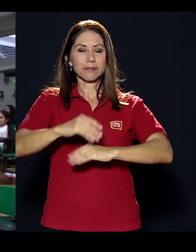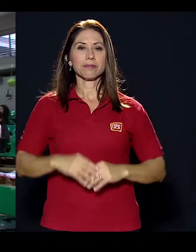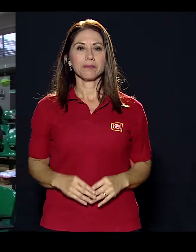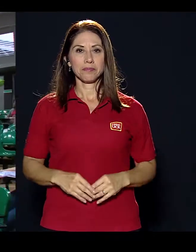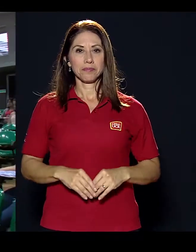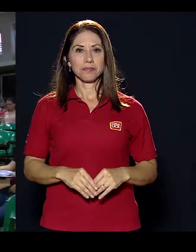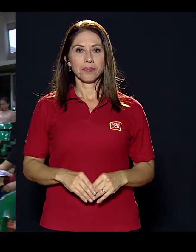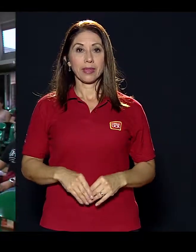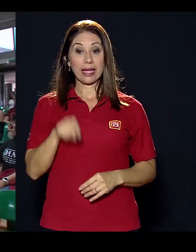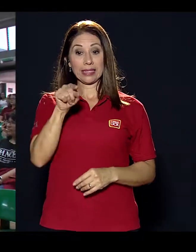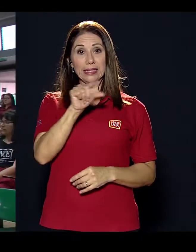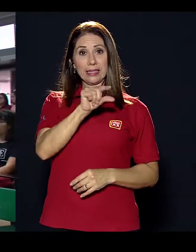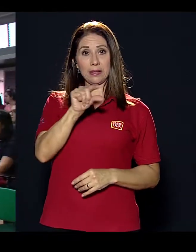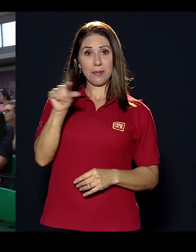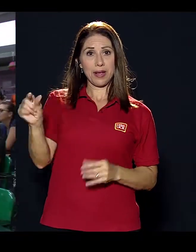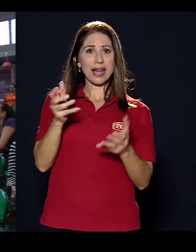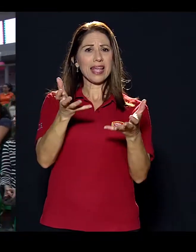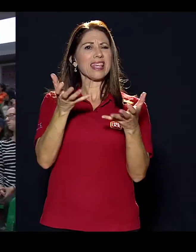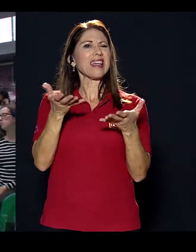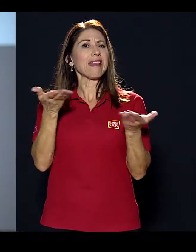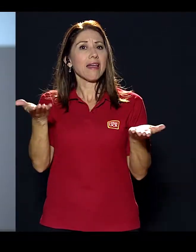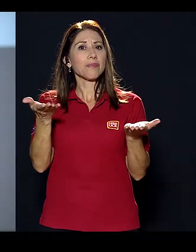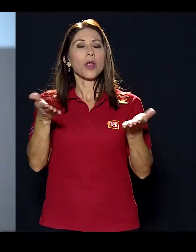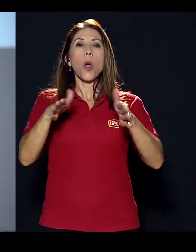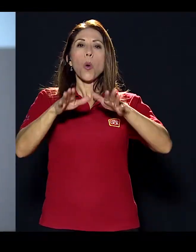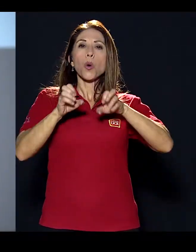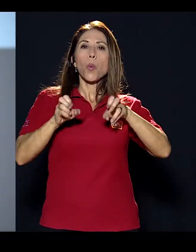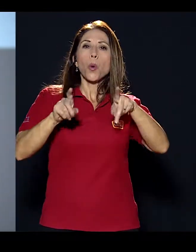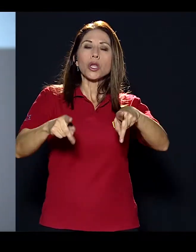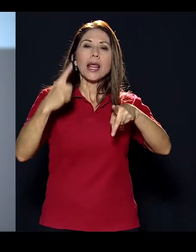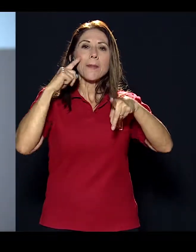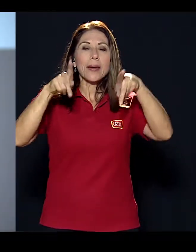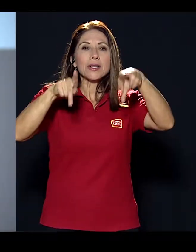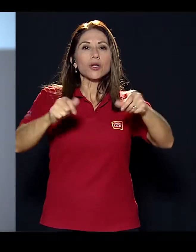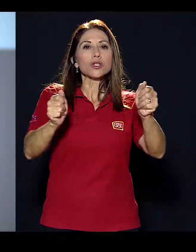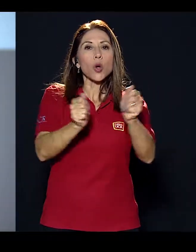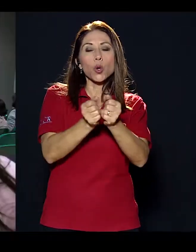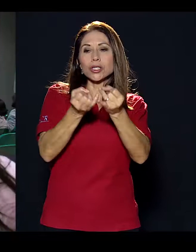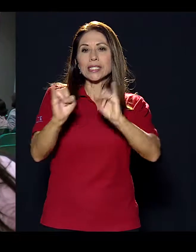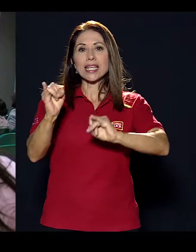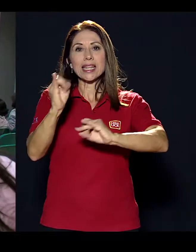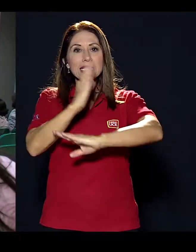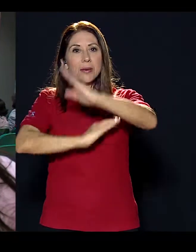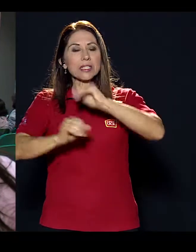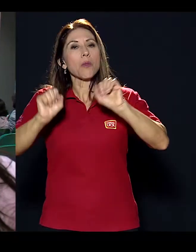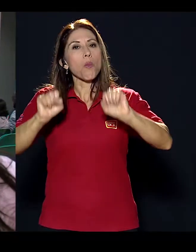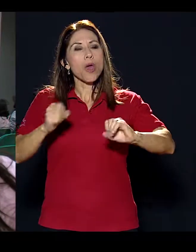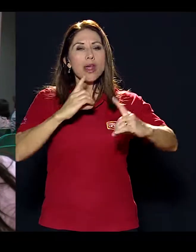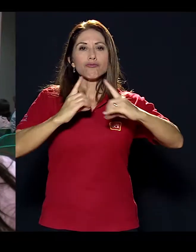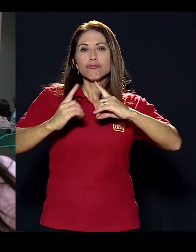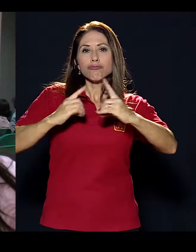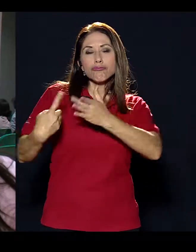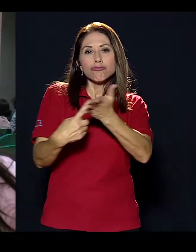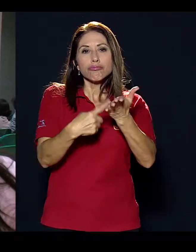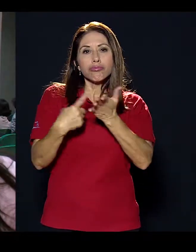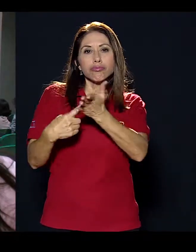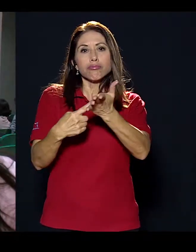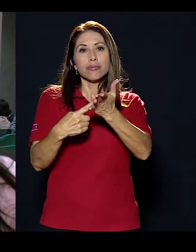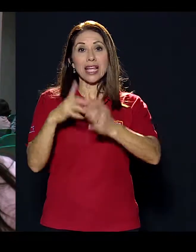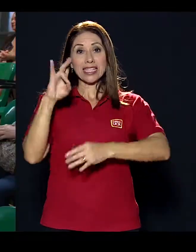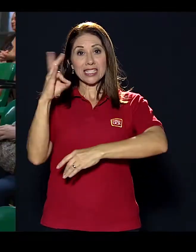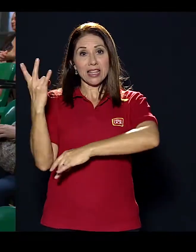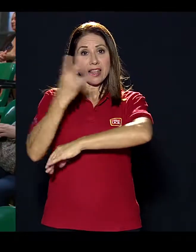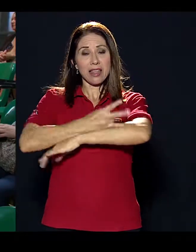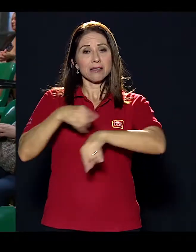La semana busca ser un espacio en donde dialoguen personas con y sin discapacidad. Estos 7 días nos recuerdan también